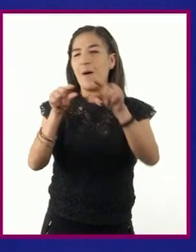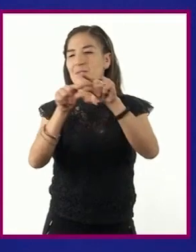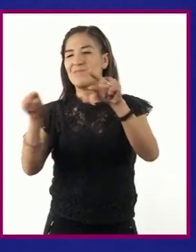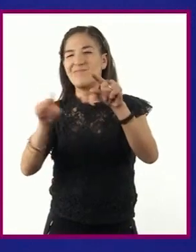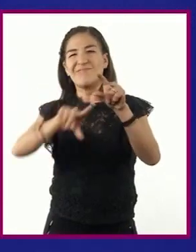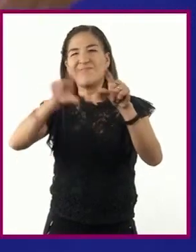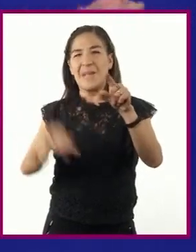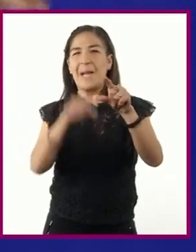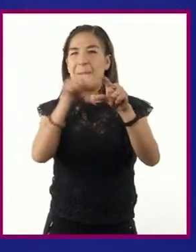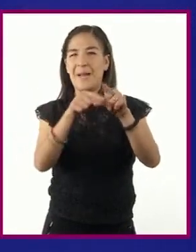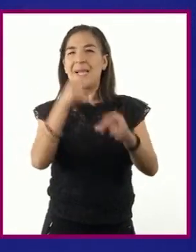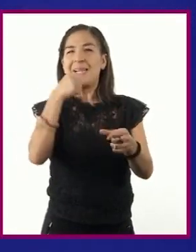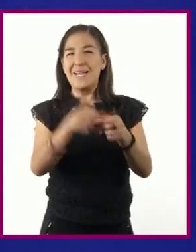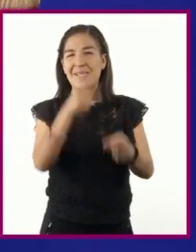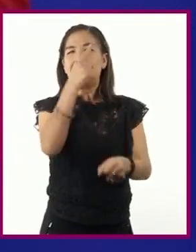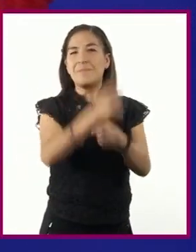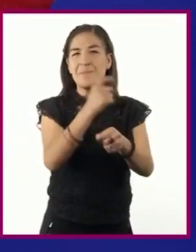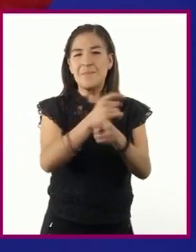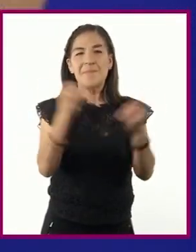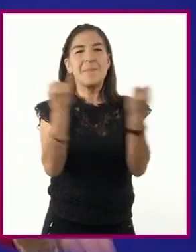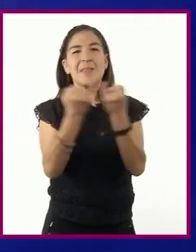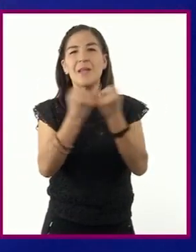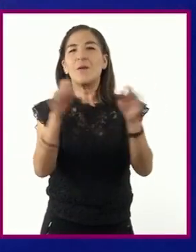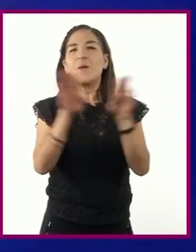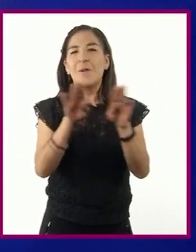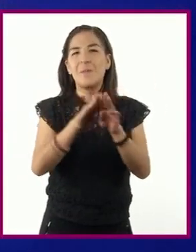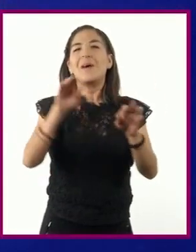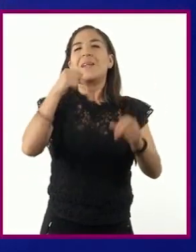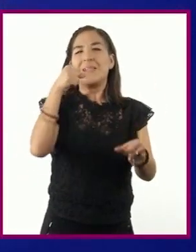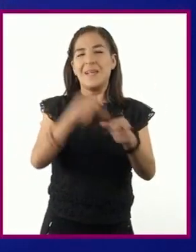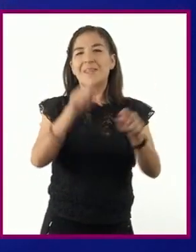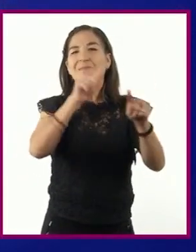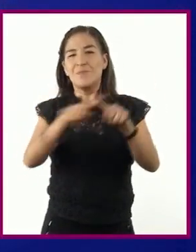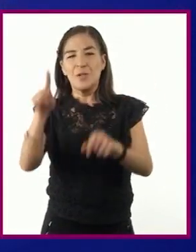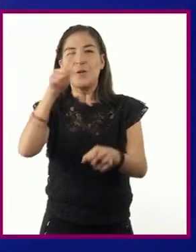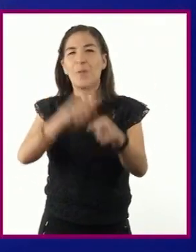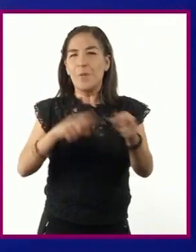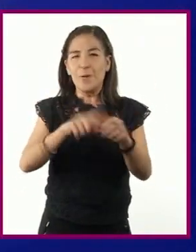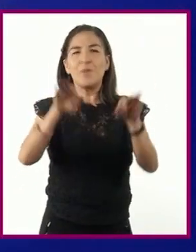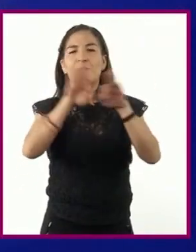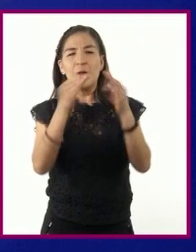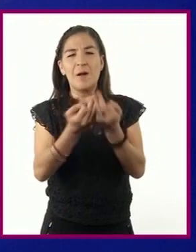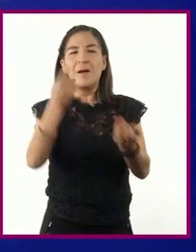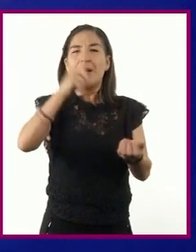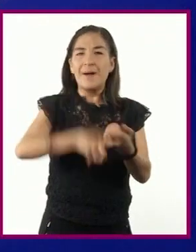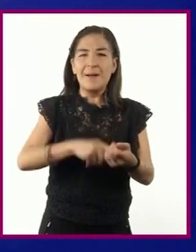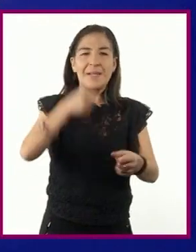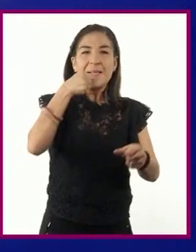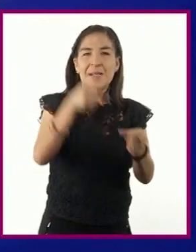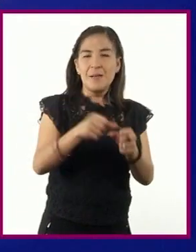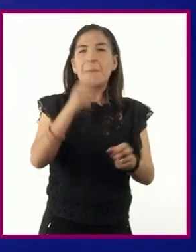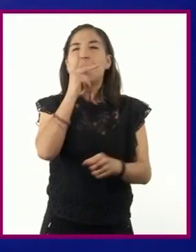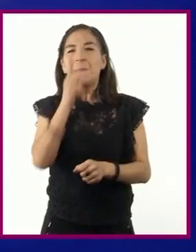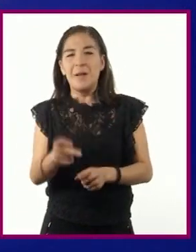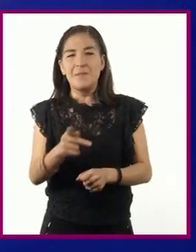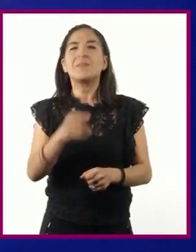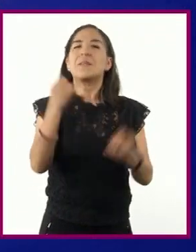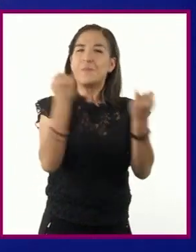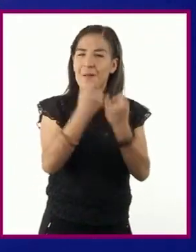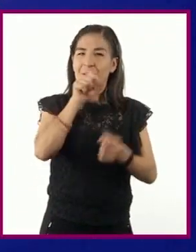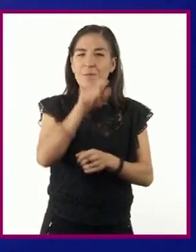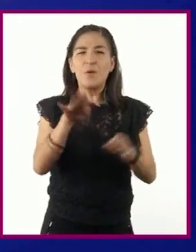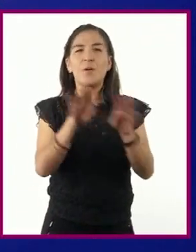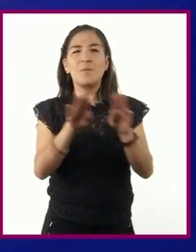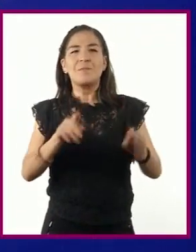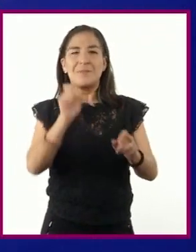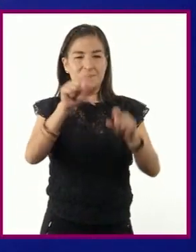partes. Lo mismo puede lograrse con letras de diferentes colores. Los espacios entre las letras y las palabras también pueden hacer